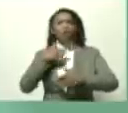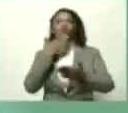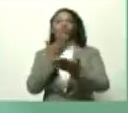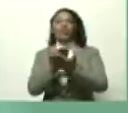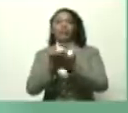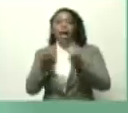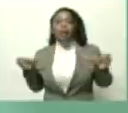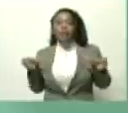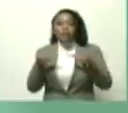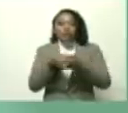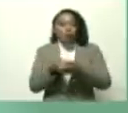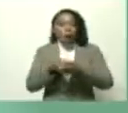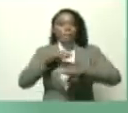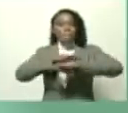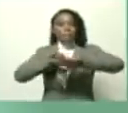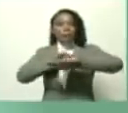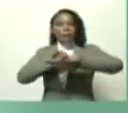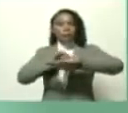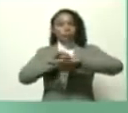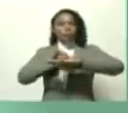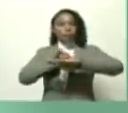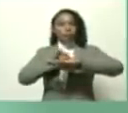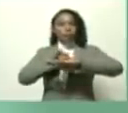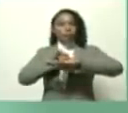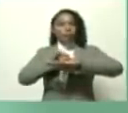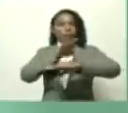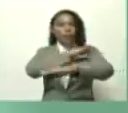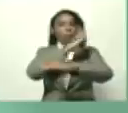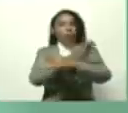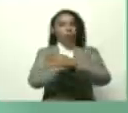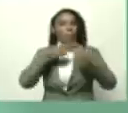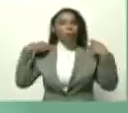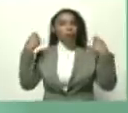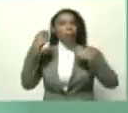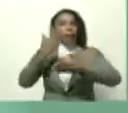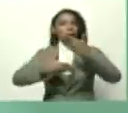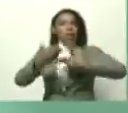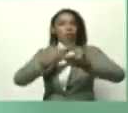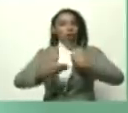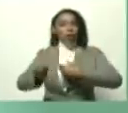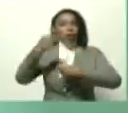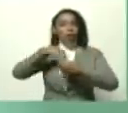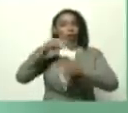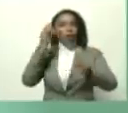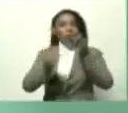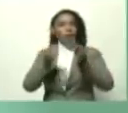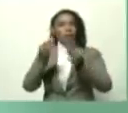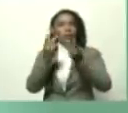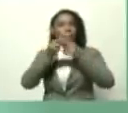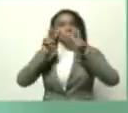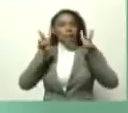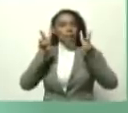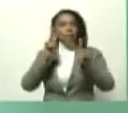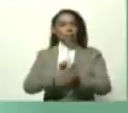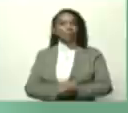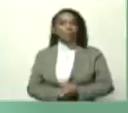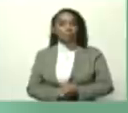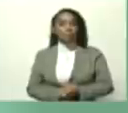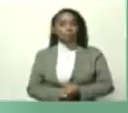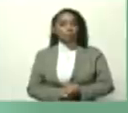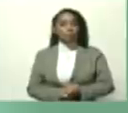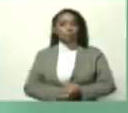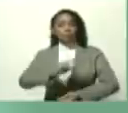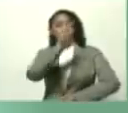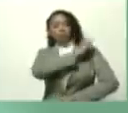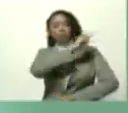una reunión al ministro del Poder Popular para las Relaciones Interiores, la Justicia y Paz, el